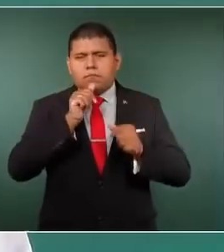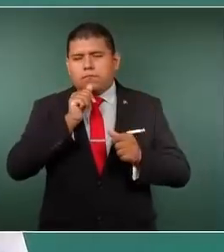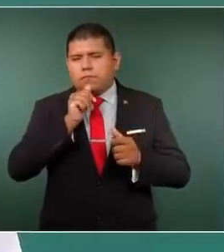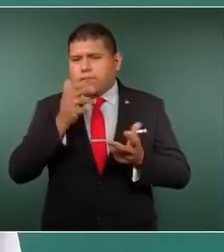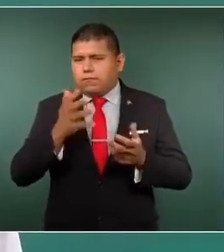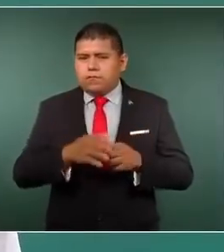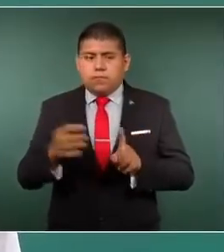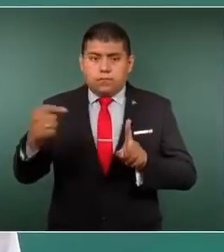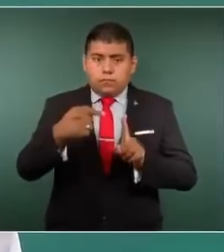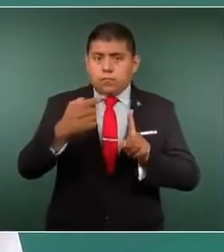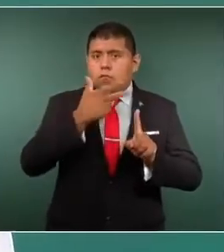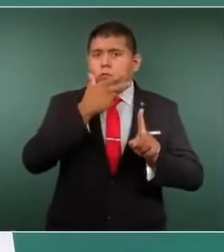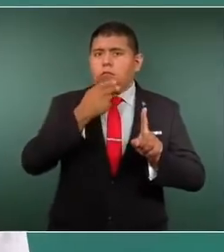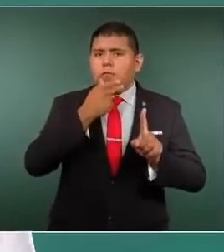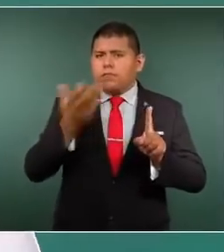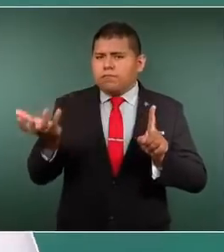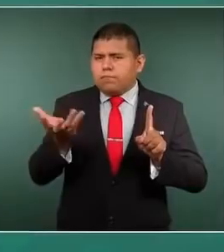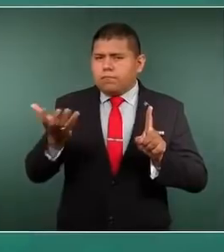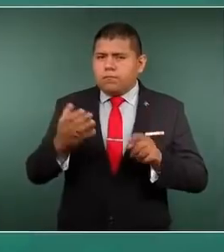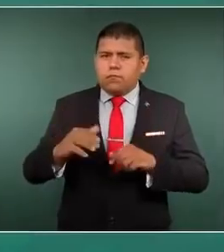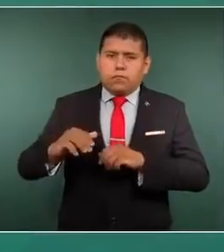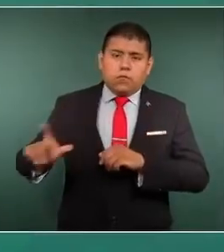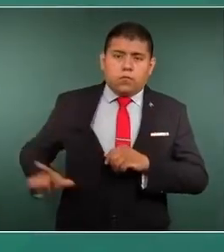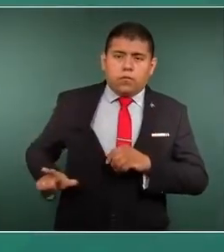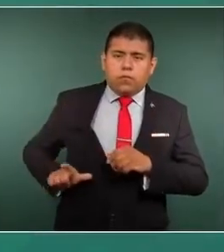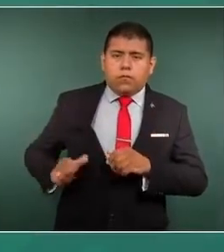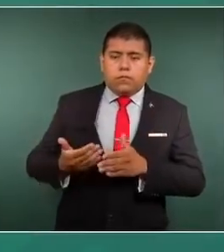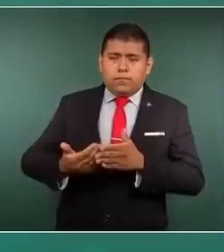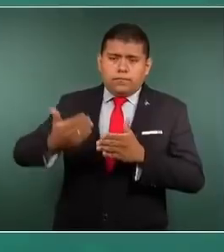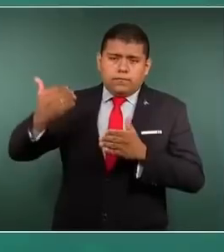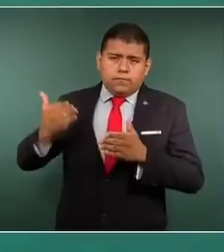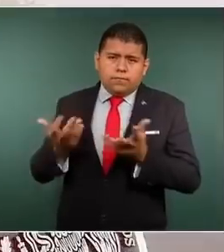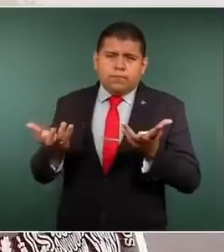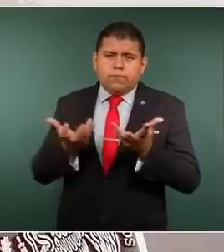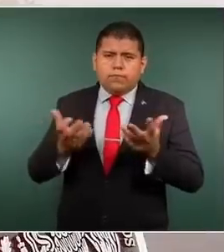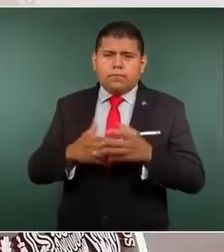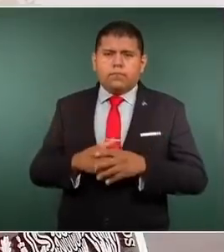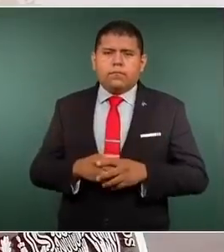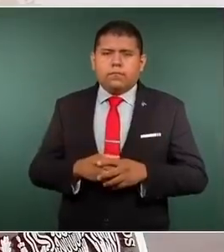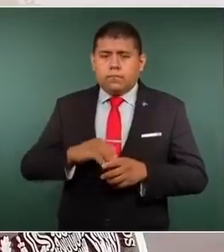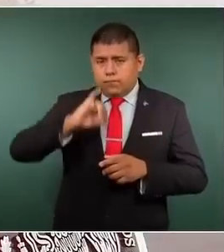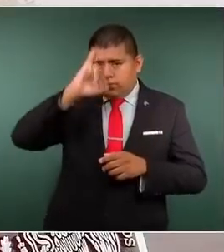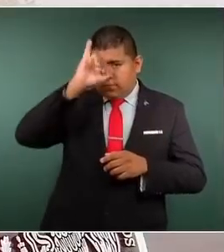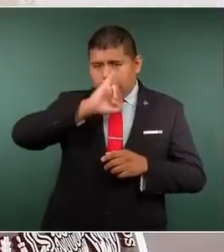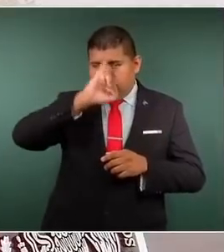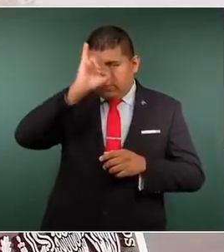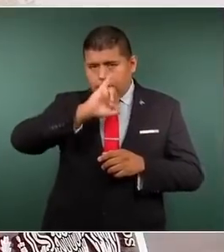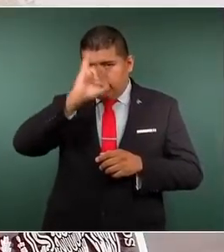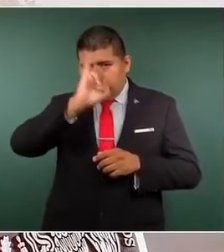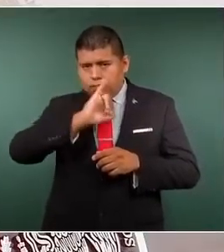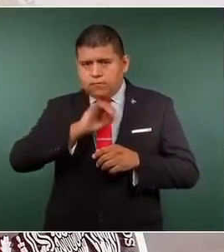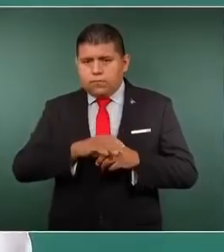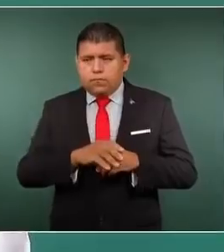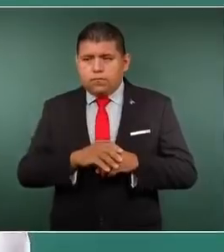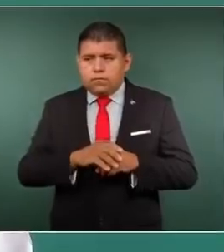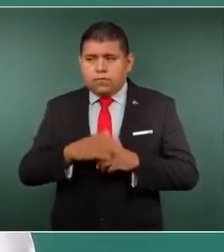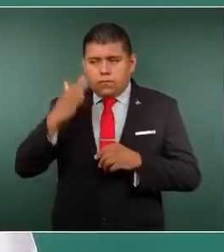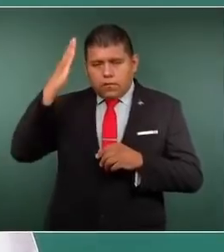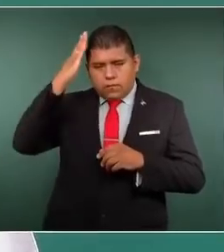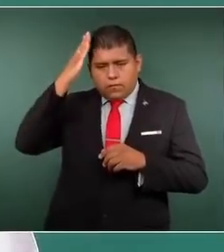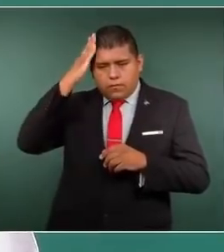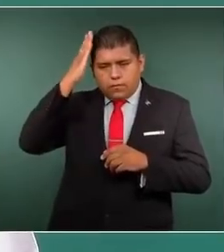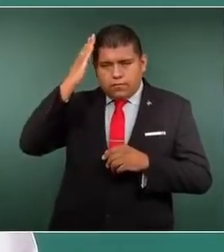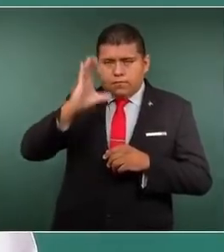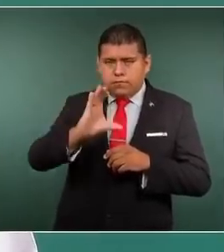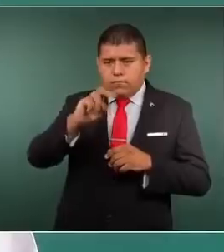este señor antes de ser gobernador fue líder de la cnc